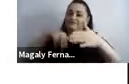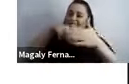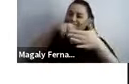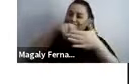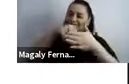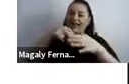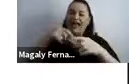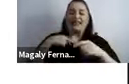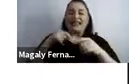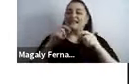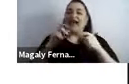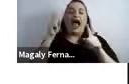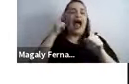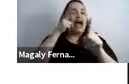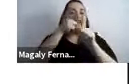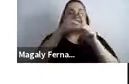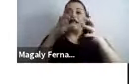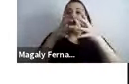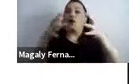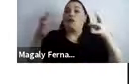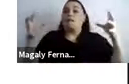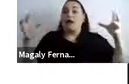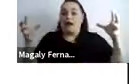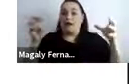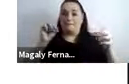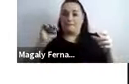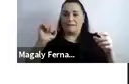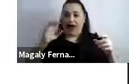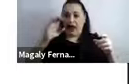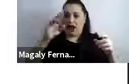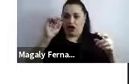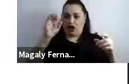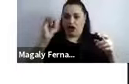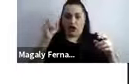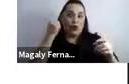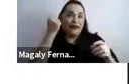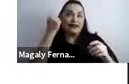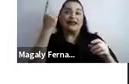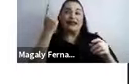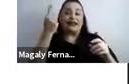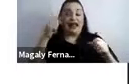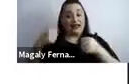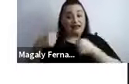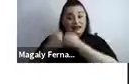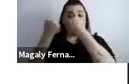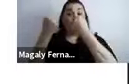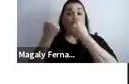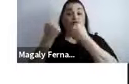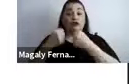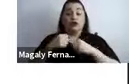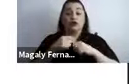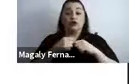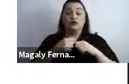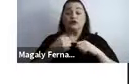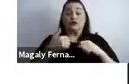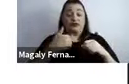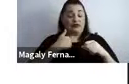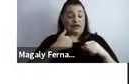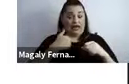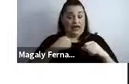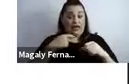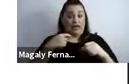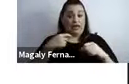macro, y a entender que el desafío que tenemos en